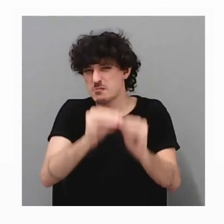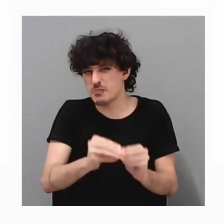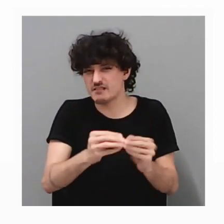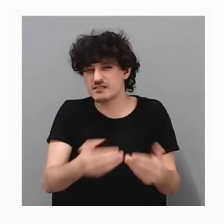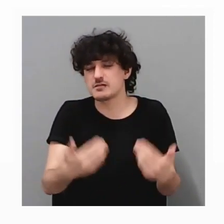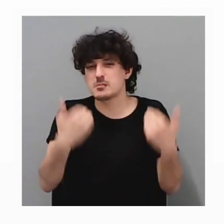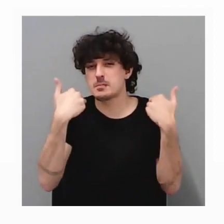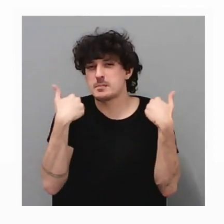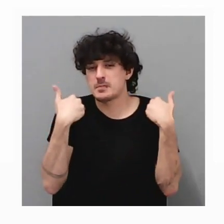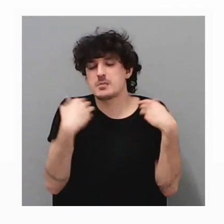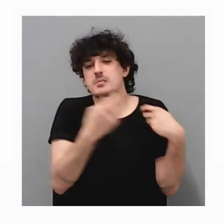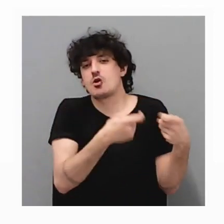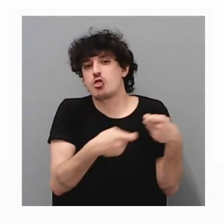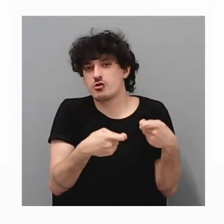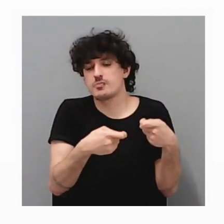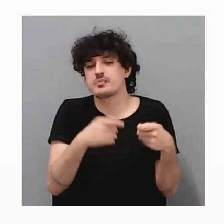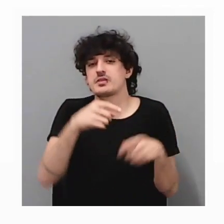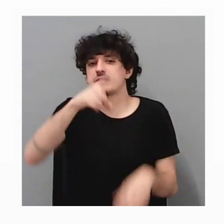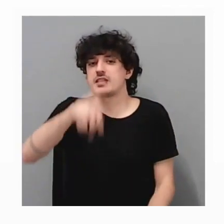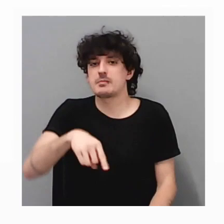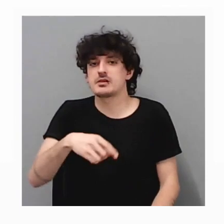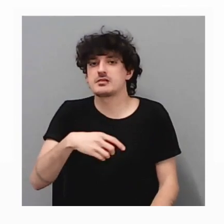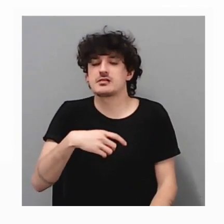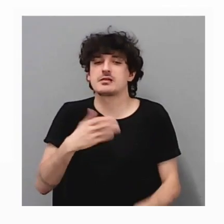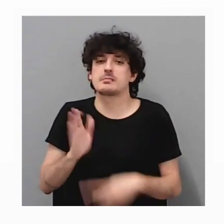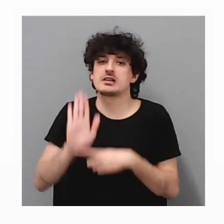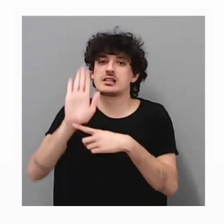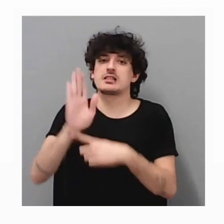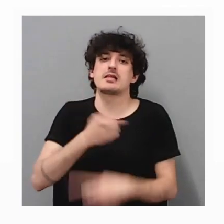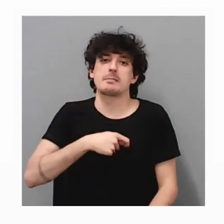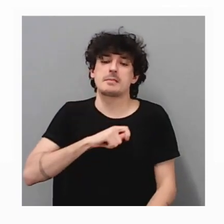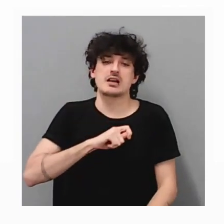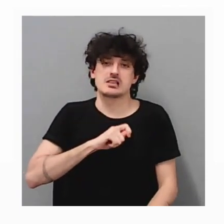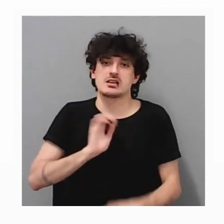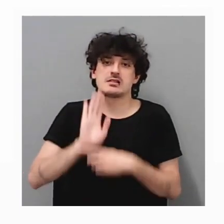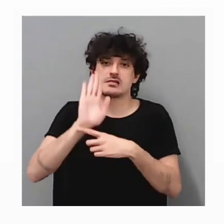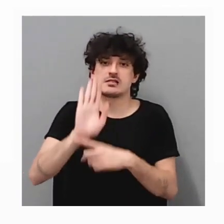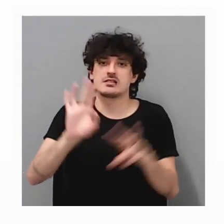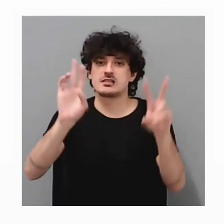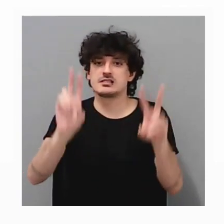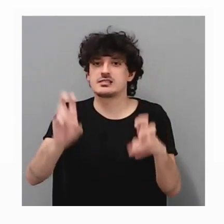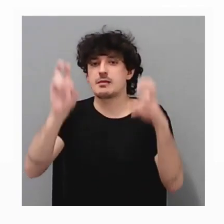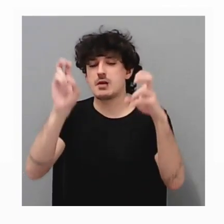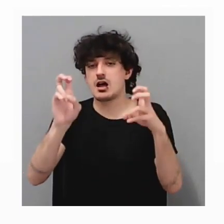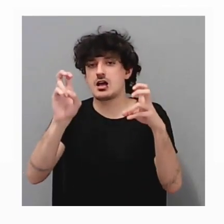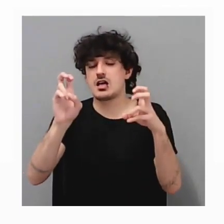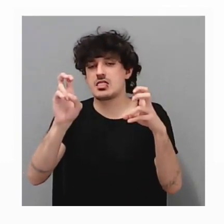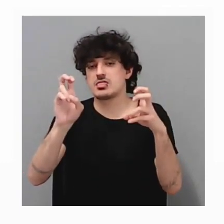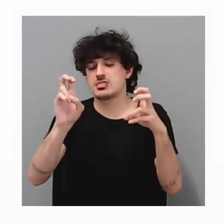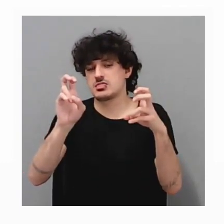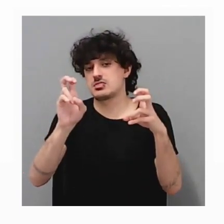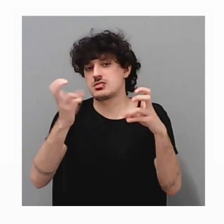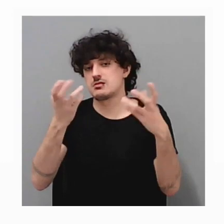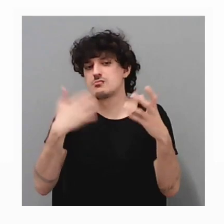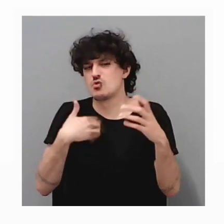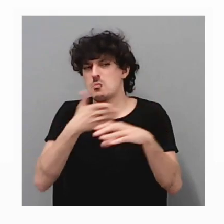el de negocio. También soy el representante civil de España en materia de energía, o sea, voy a cumbres diplomáticas para representar al país y lidero